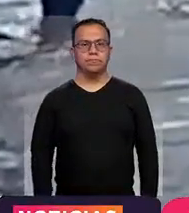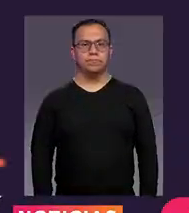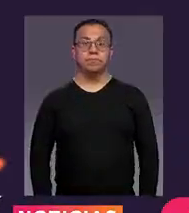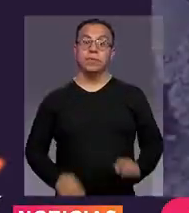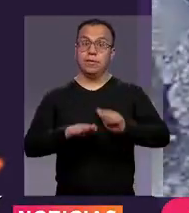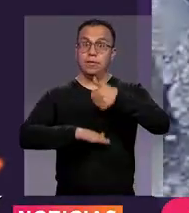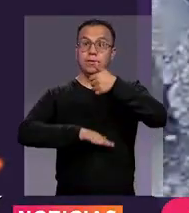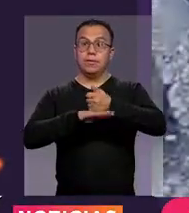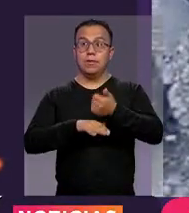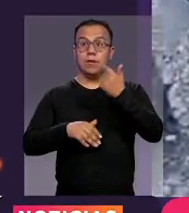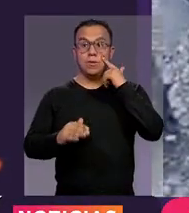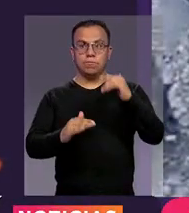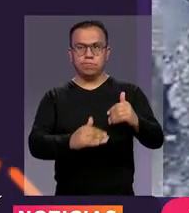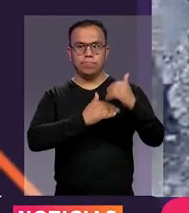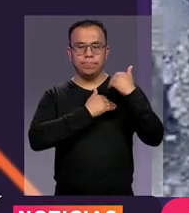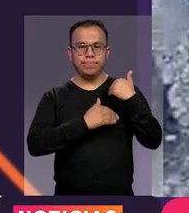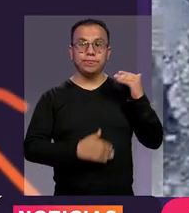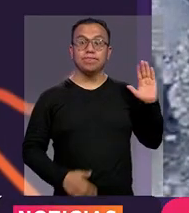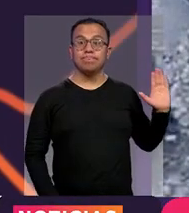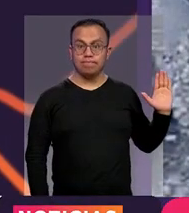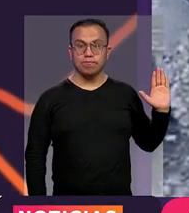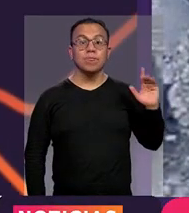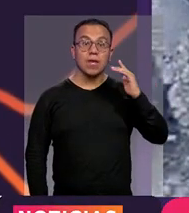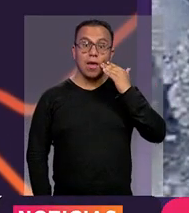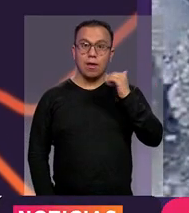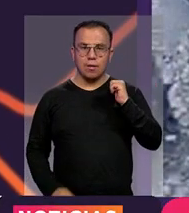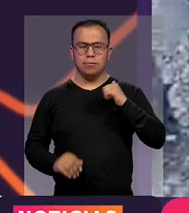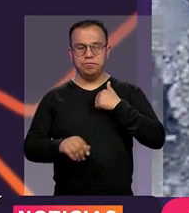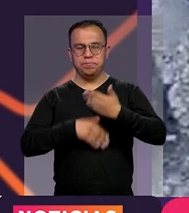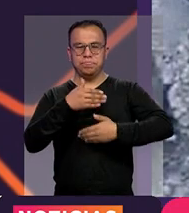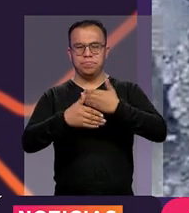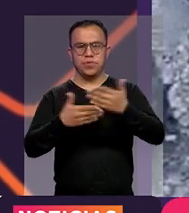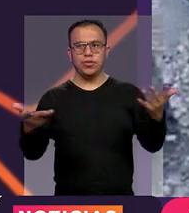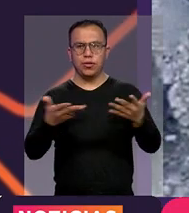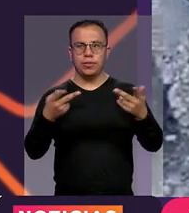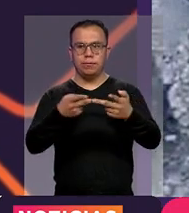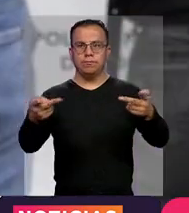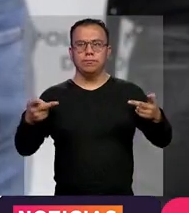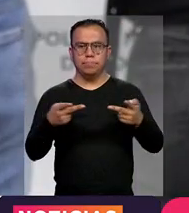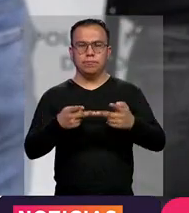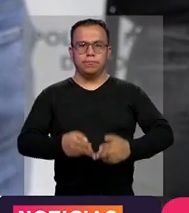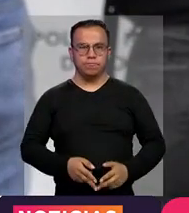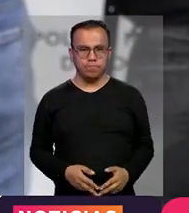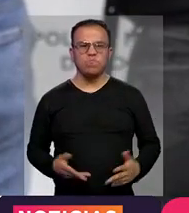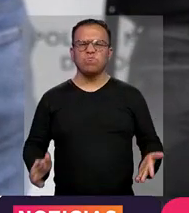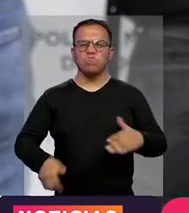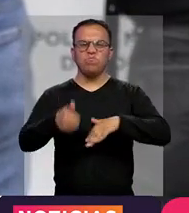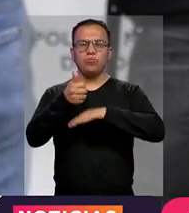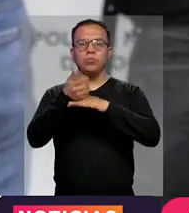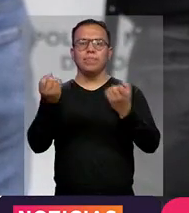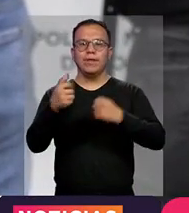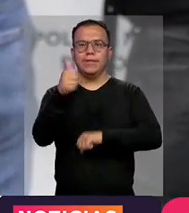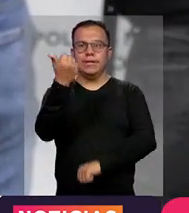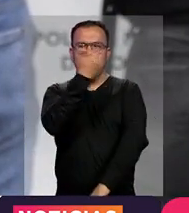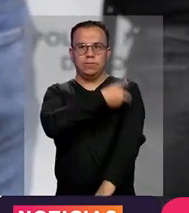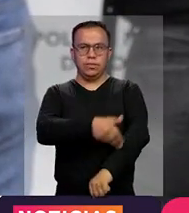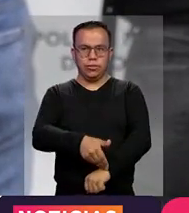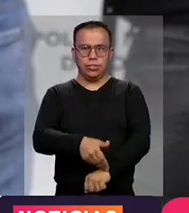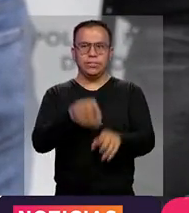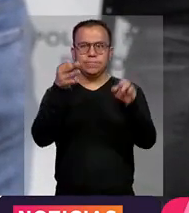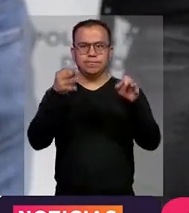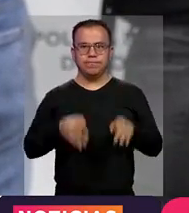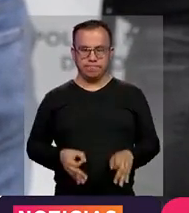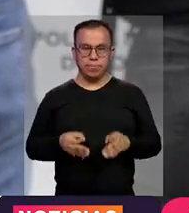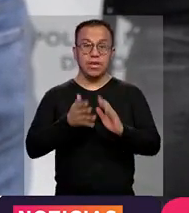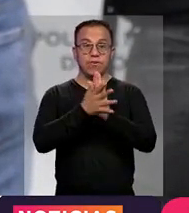Las autoridades ofrecen una recompensa para quien dé información sobre su paradero. Estamos ofreciendo una recompensa de hasta 10 millones de pesos